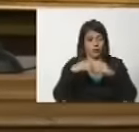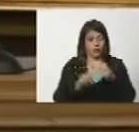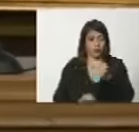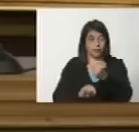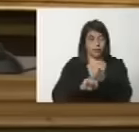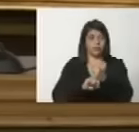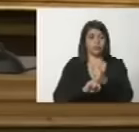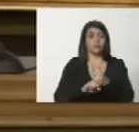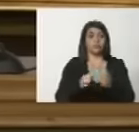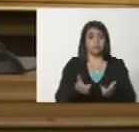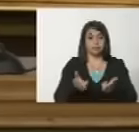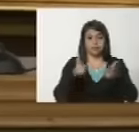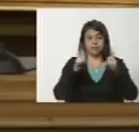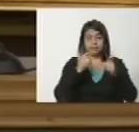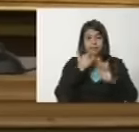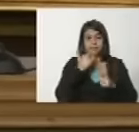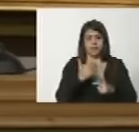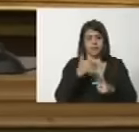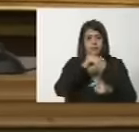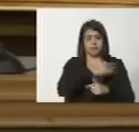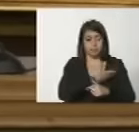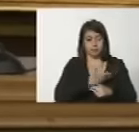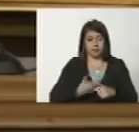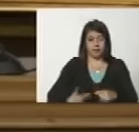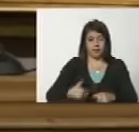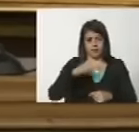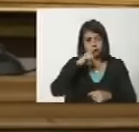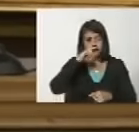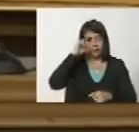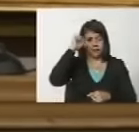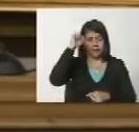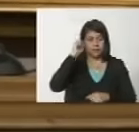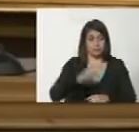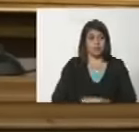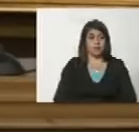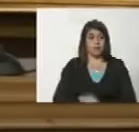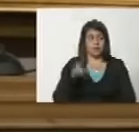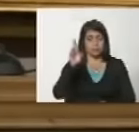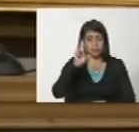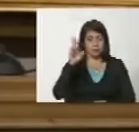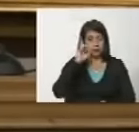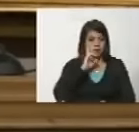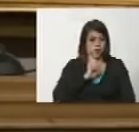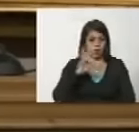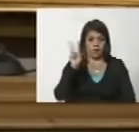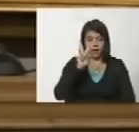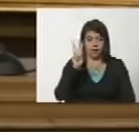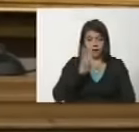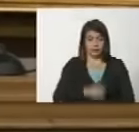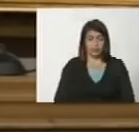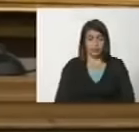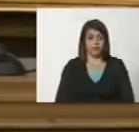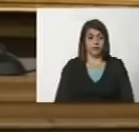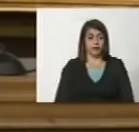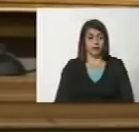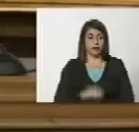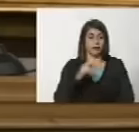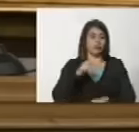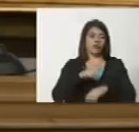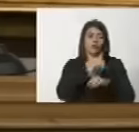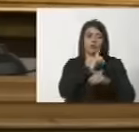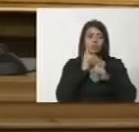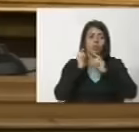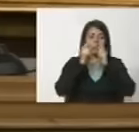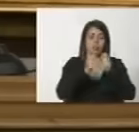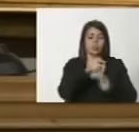favor de aprobar la autorización solicitada por el ciudadano Nicolás Maduro Moros, presidente constitucional de la República Bolivariana de Venezuela, para el